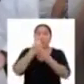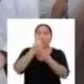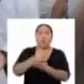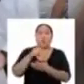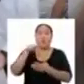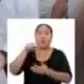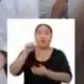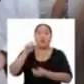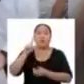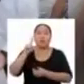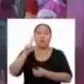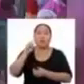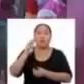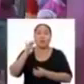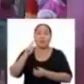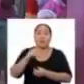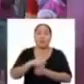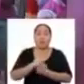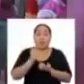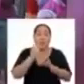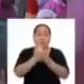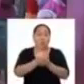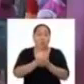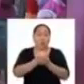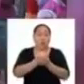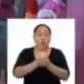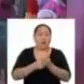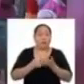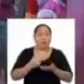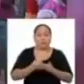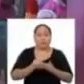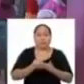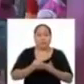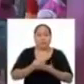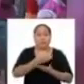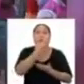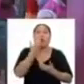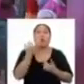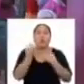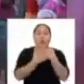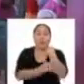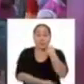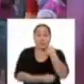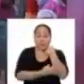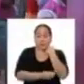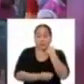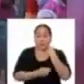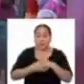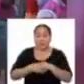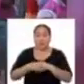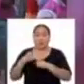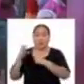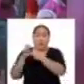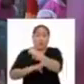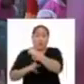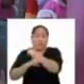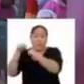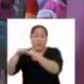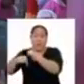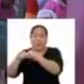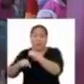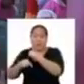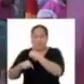globalización combaten la pobreza. Sin embargo, los países menos desarrollados no pueden realizar todas